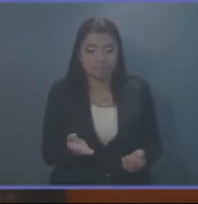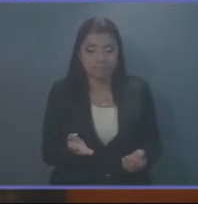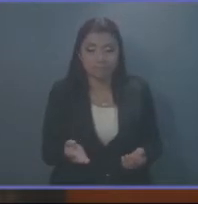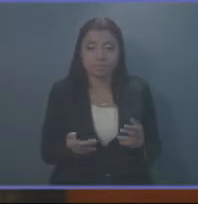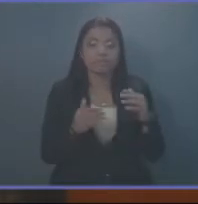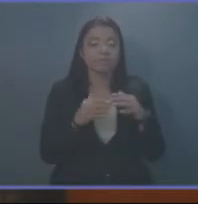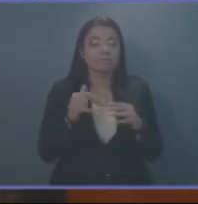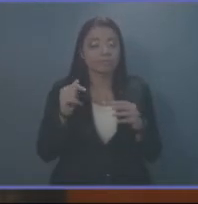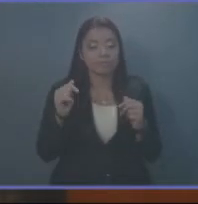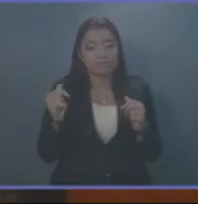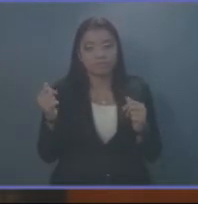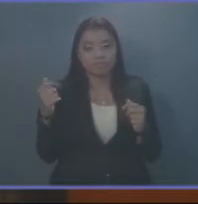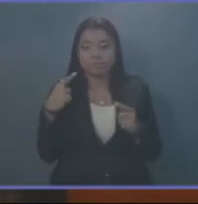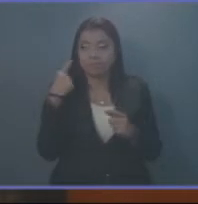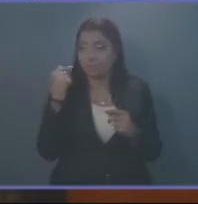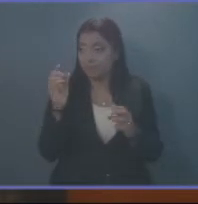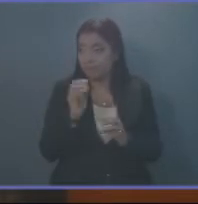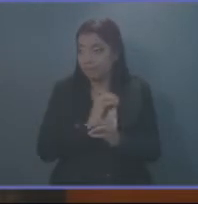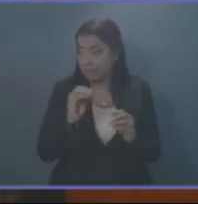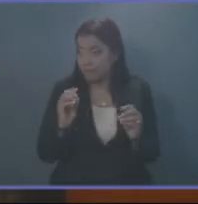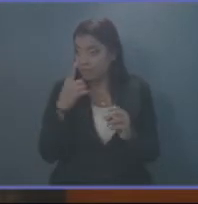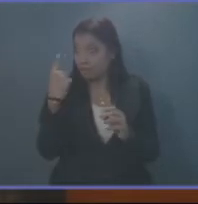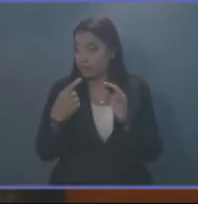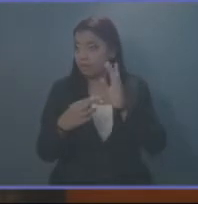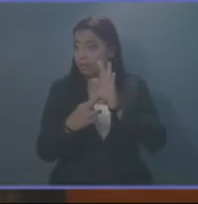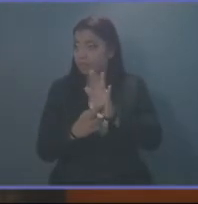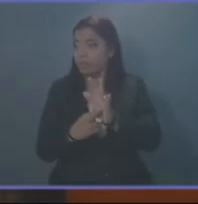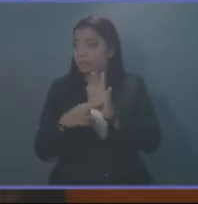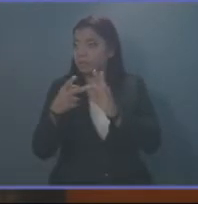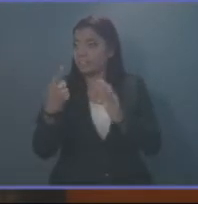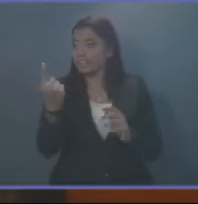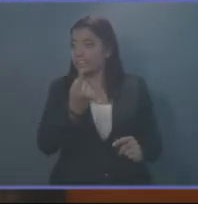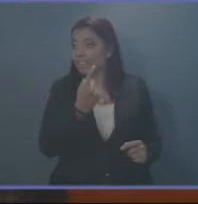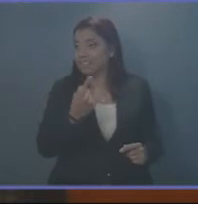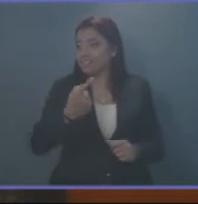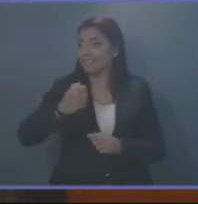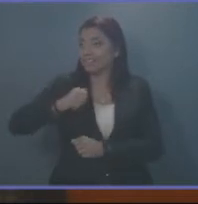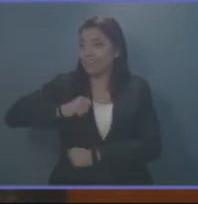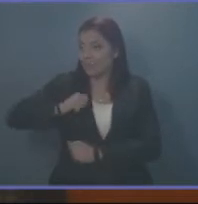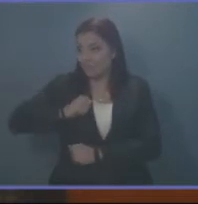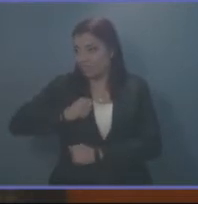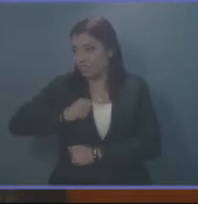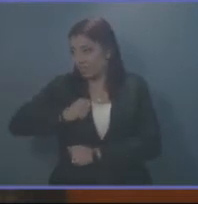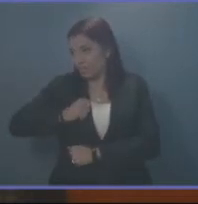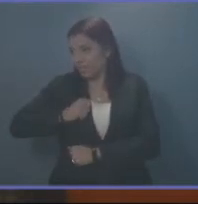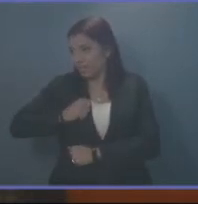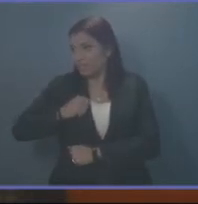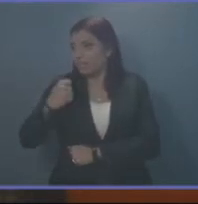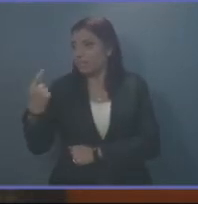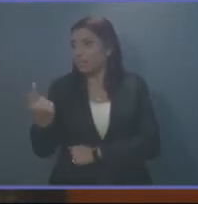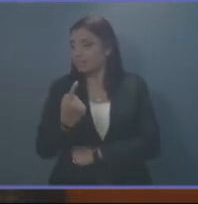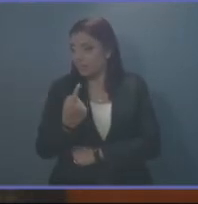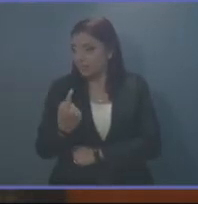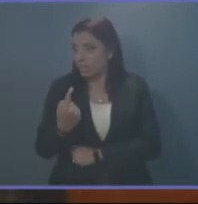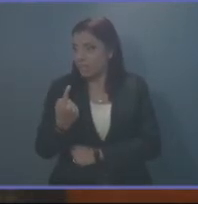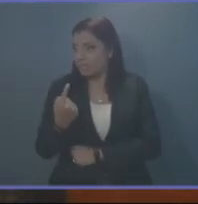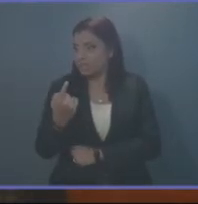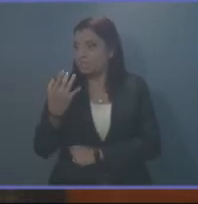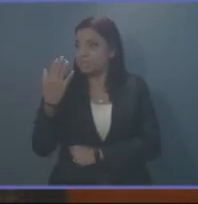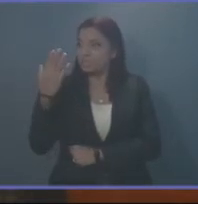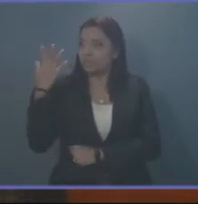está conformada tan siquiera. Solo hay representantes de veteranos de la Fuerza Armada y veteranos